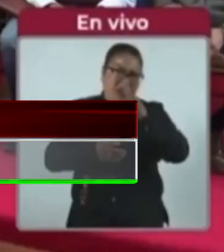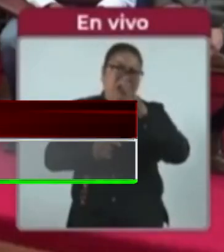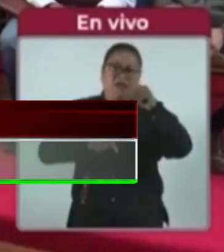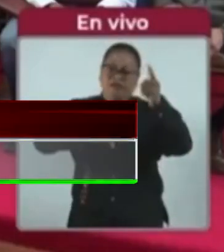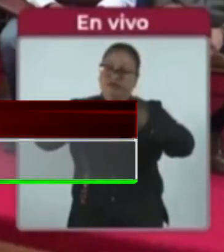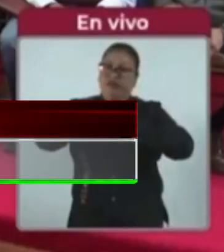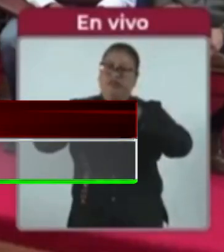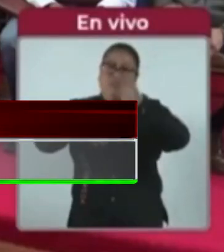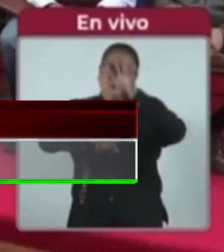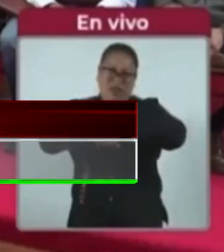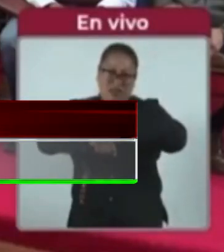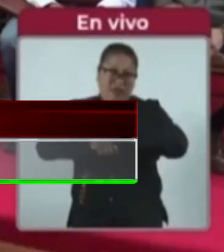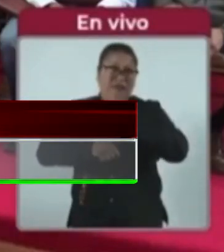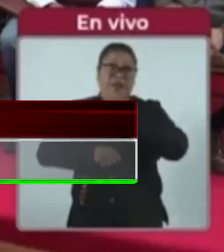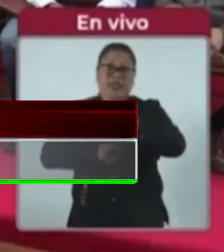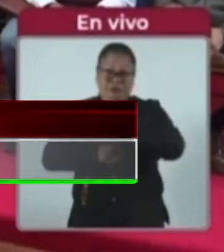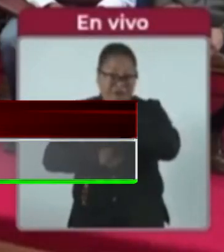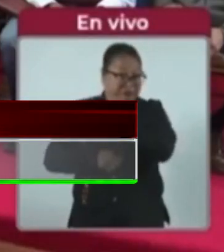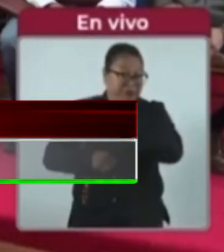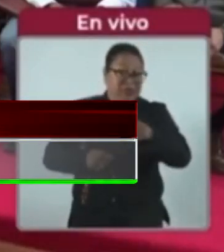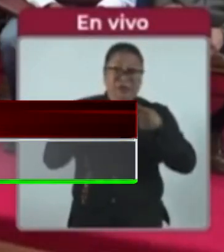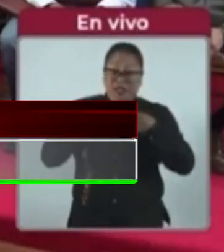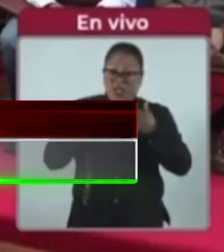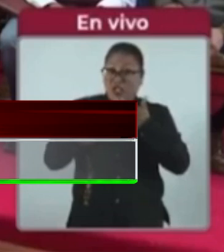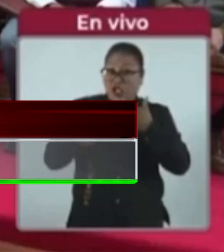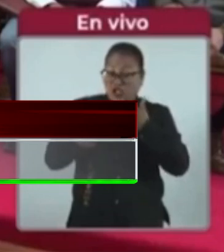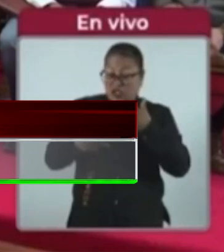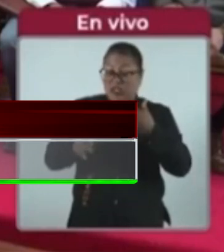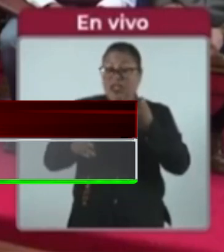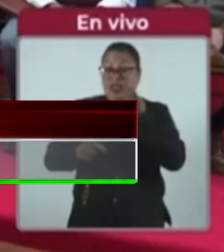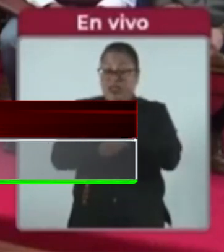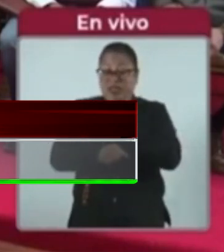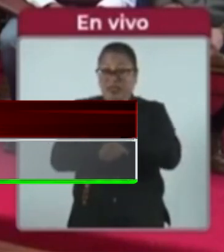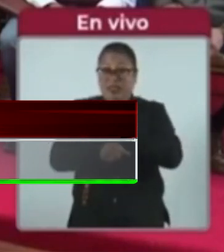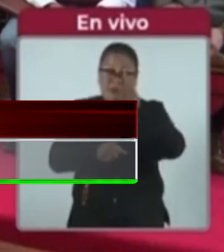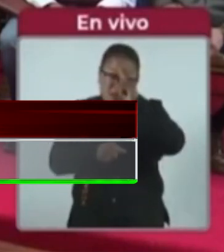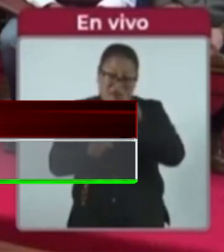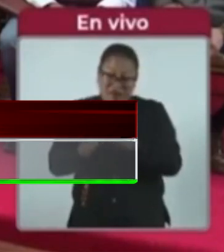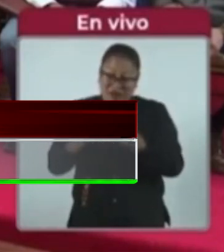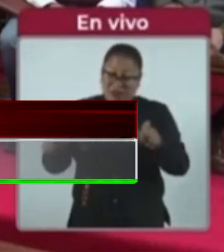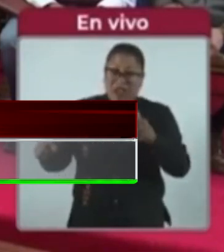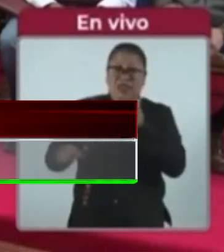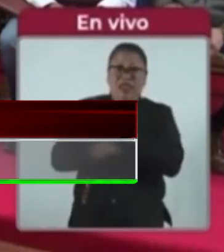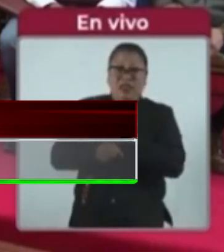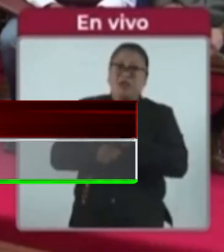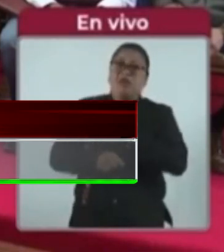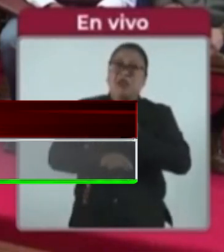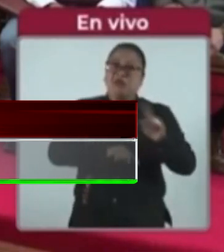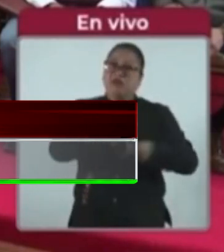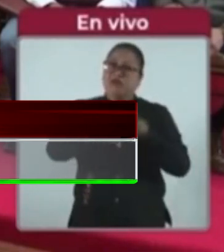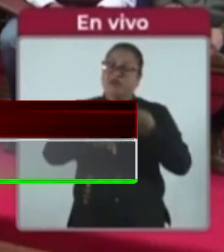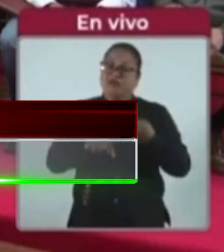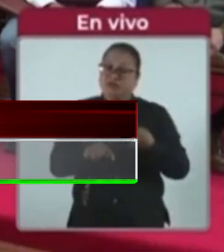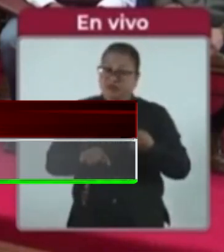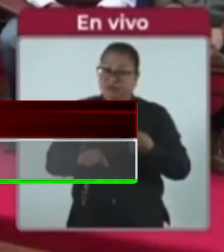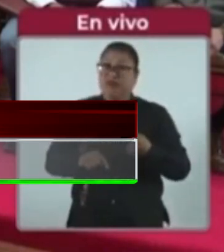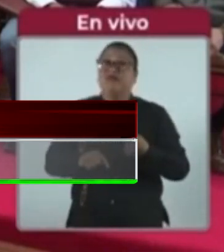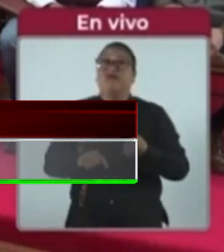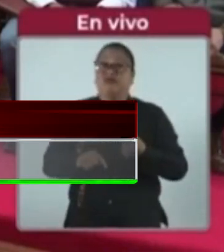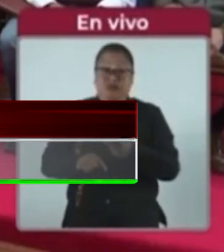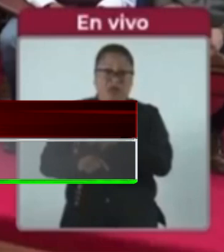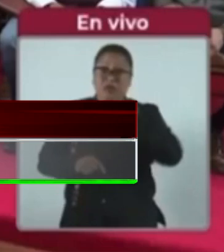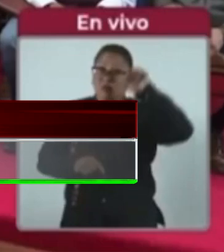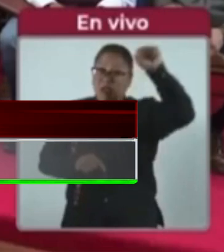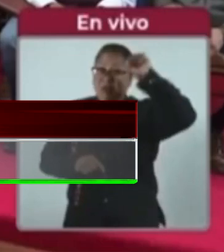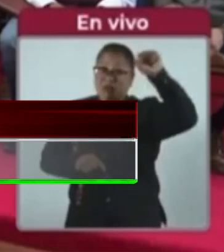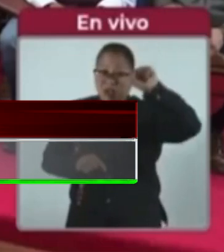Y lo hemos manifestado, todo aquel que use un vehículo de transporte público para bloquear será sujeto de revocación. Si quieren protestar, que lo